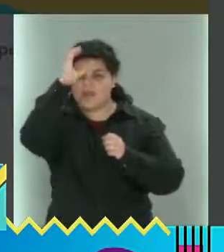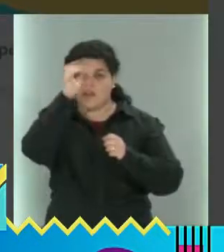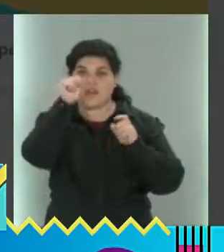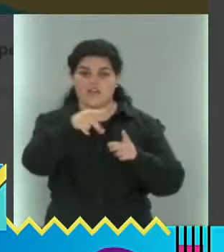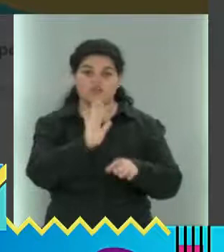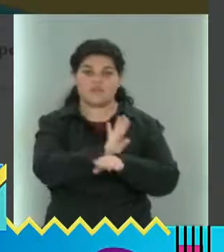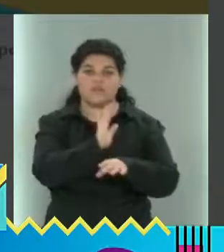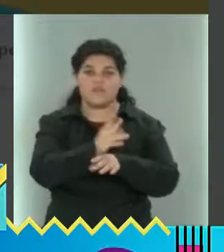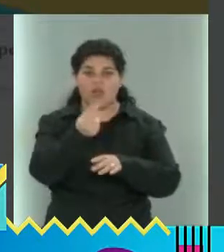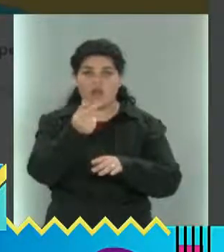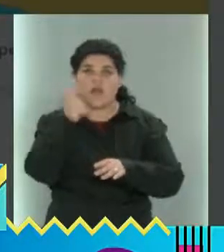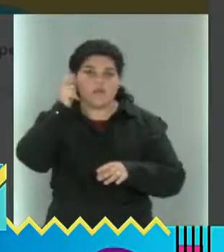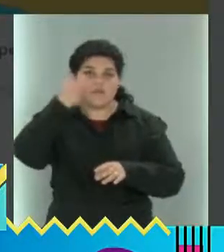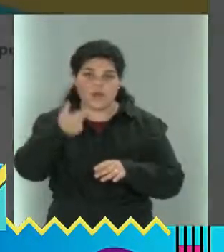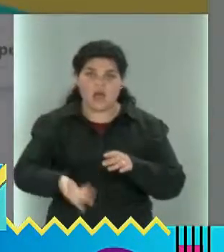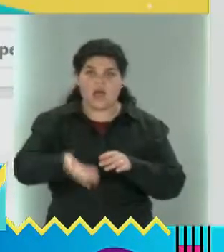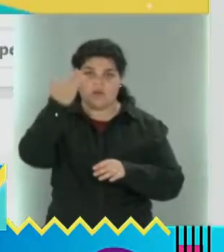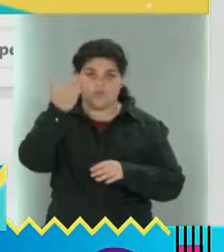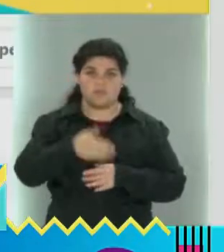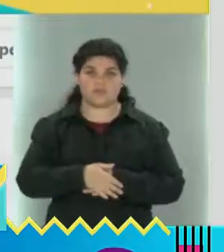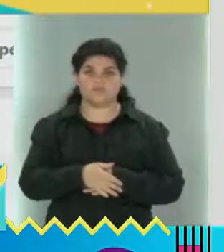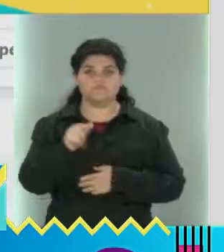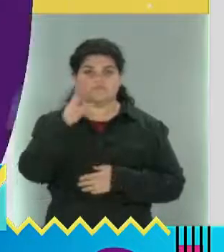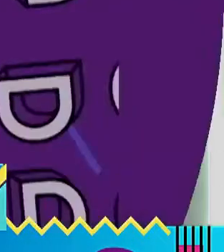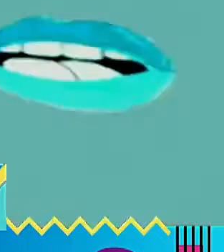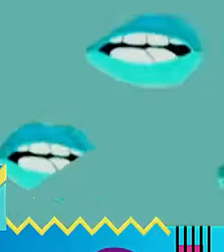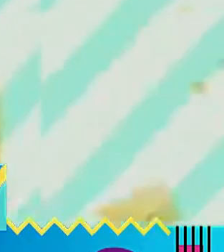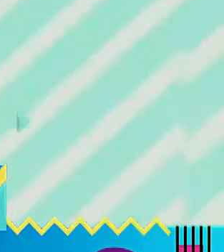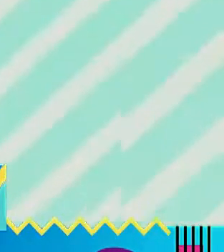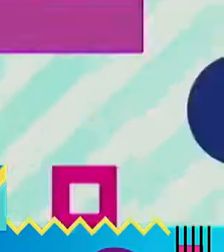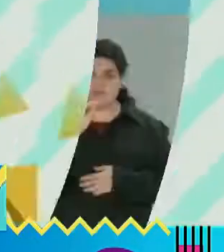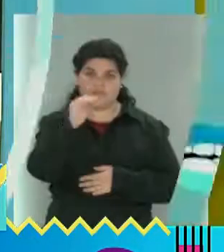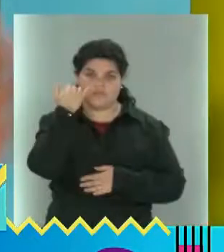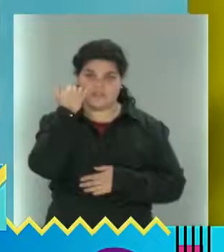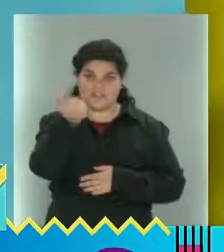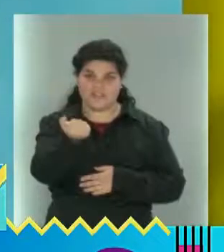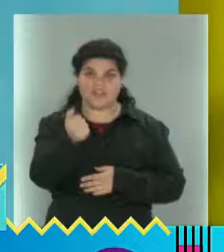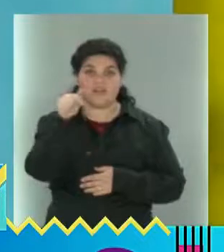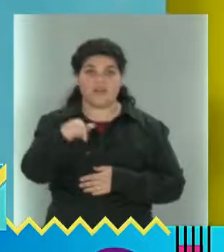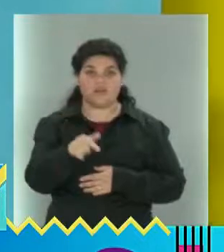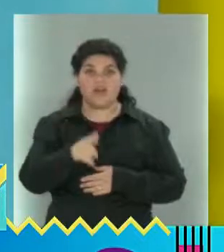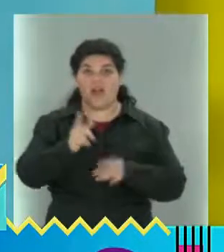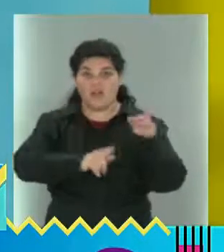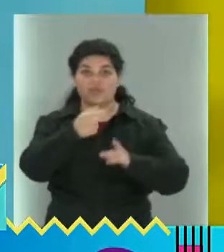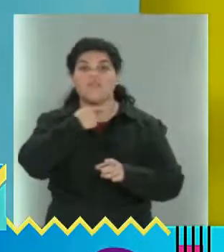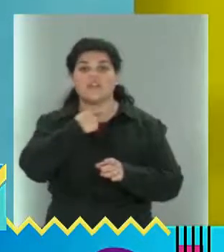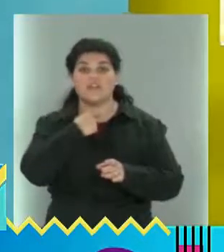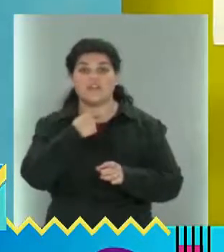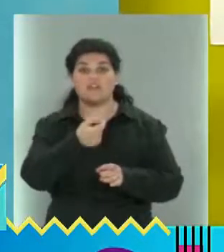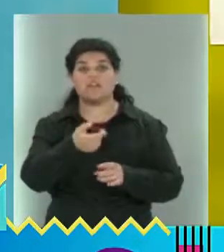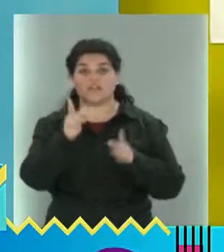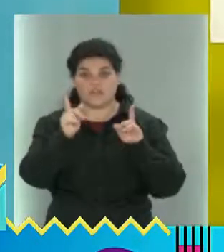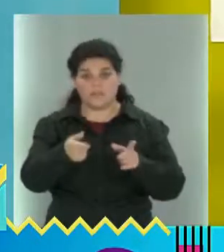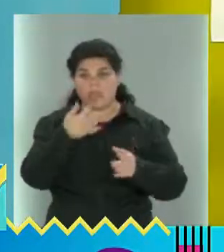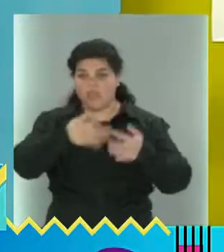precio del combustible en nuestro país. Ahí queda entonces el tuit, también queda tuiteado. Para quienes quieran, a través de las redes sociales, también